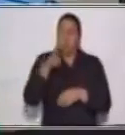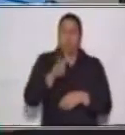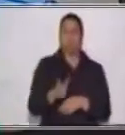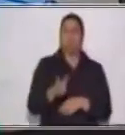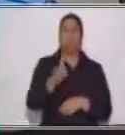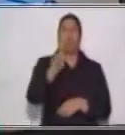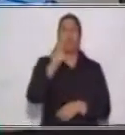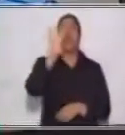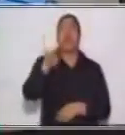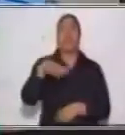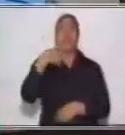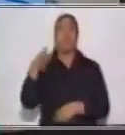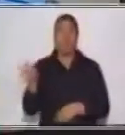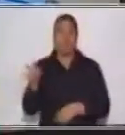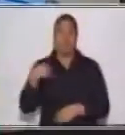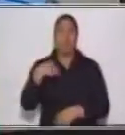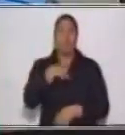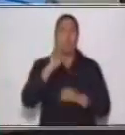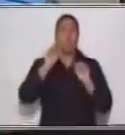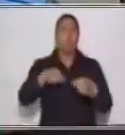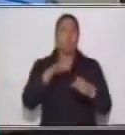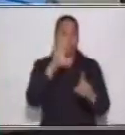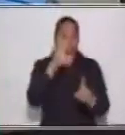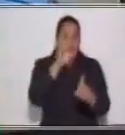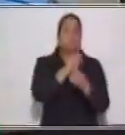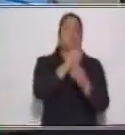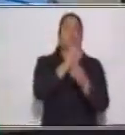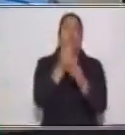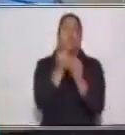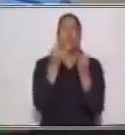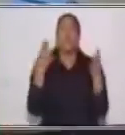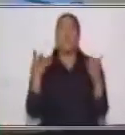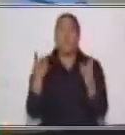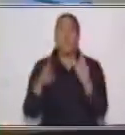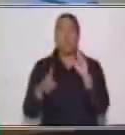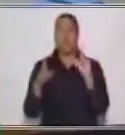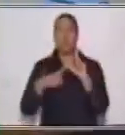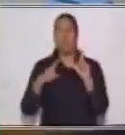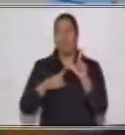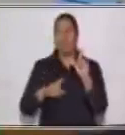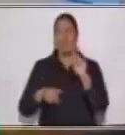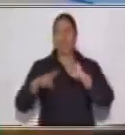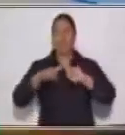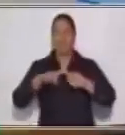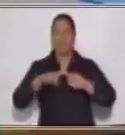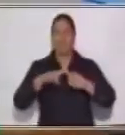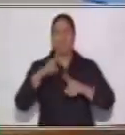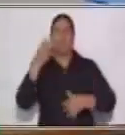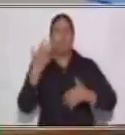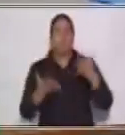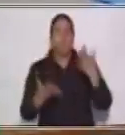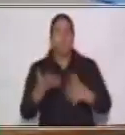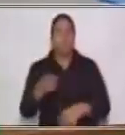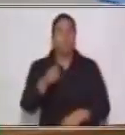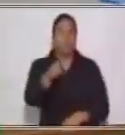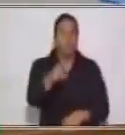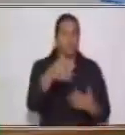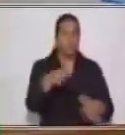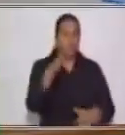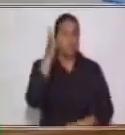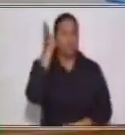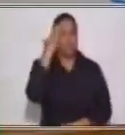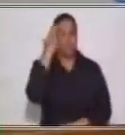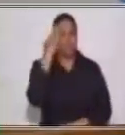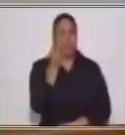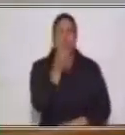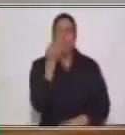a encontrar el valor de x. Posiblemente ya estás pensando en qué valor debe de tener